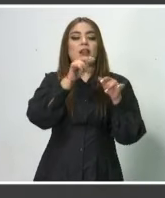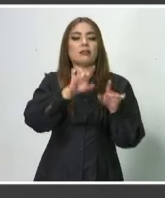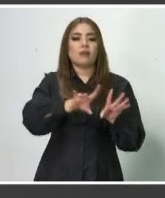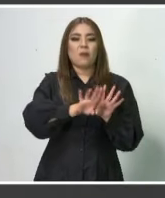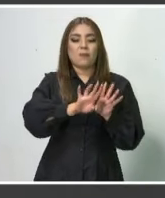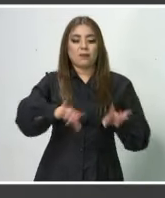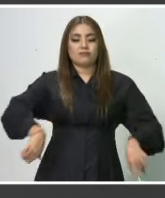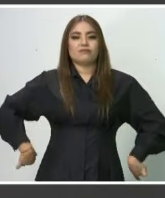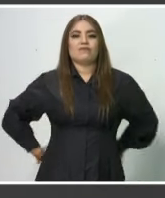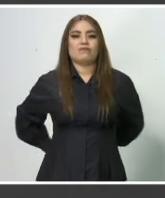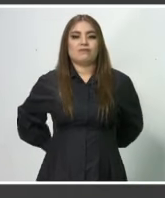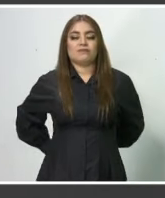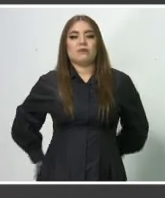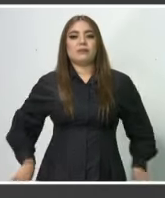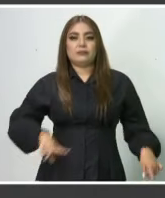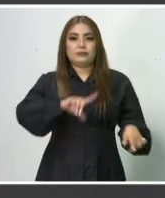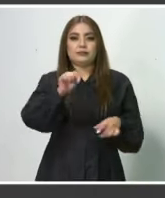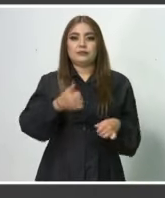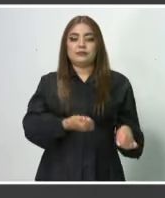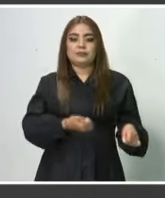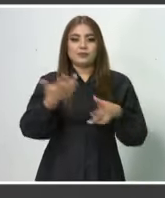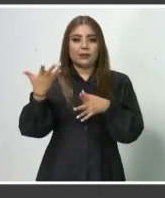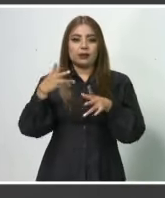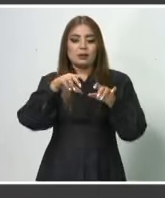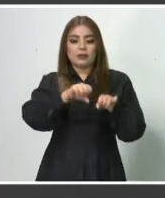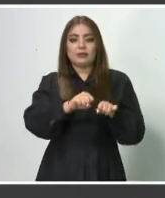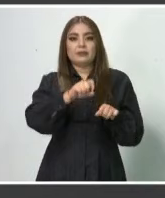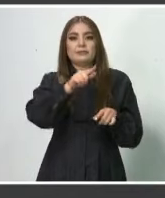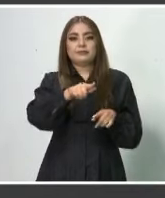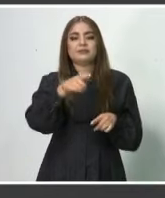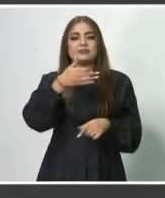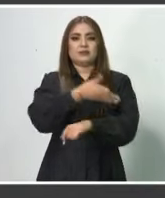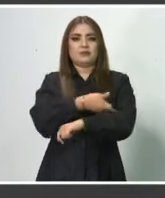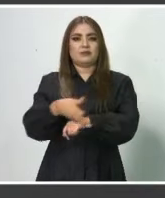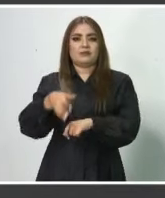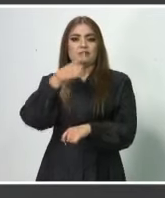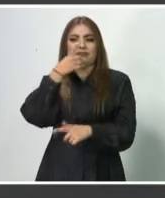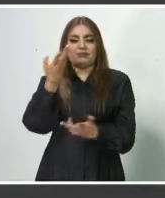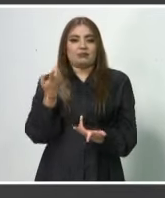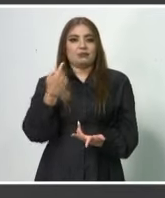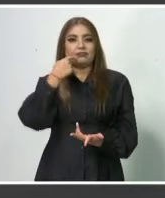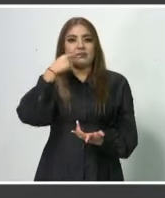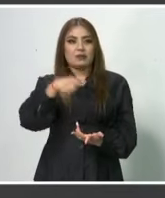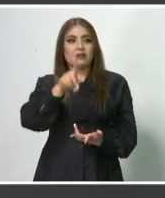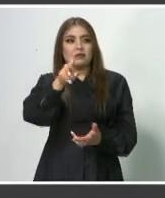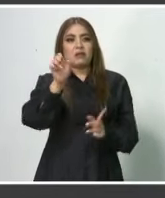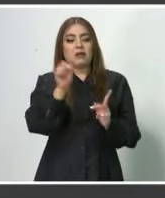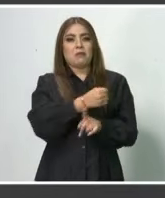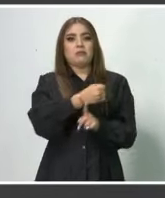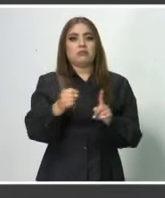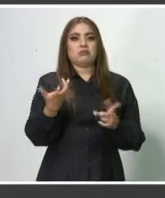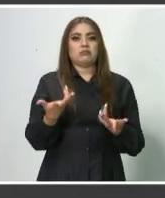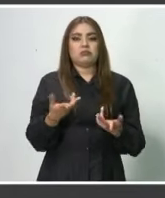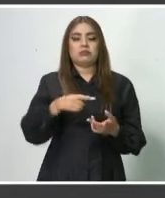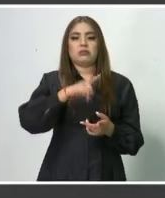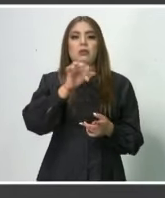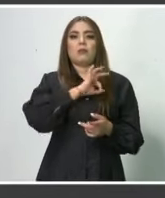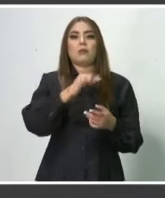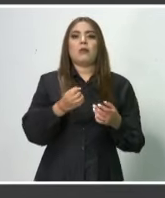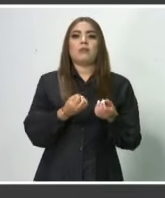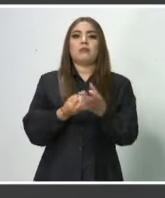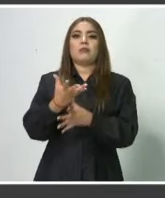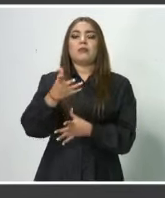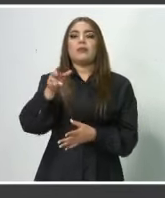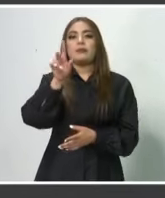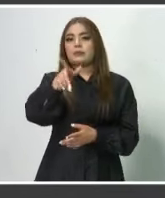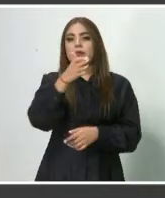esposar al joven, se lo llevan detenido. Sus familiares denuncian que fue golpeado y amenazado. Finalmente pudieron liberarlo la tarde